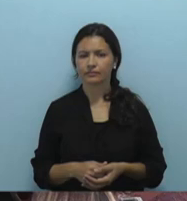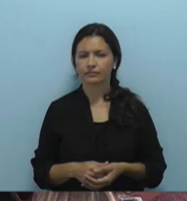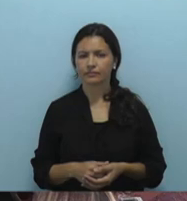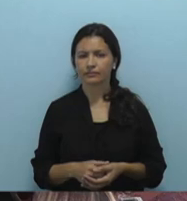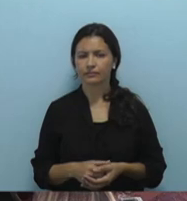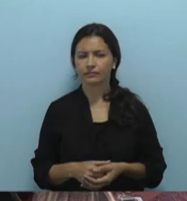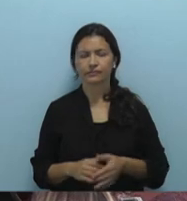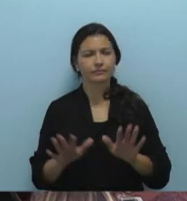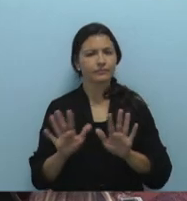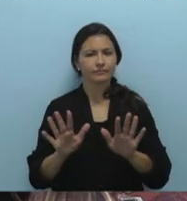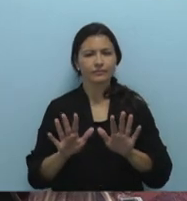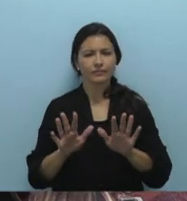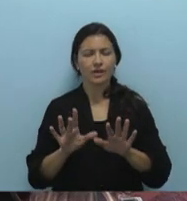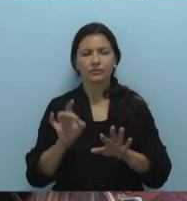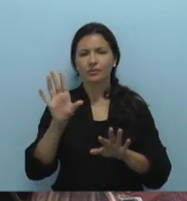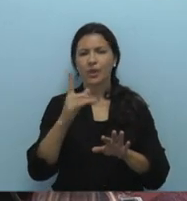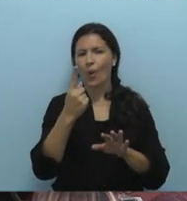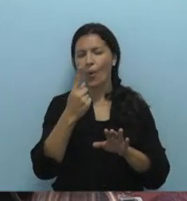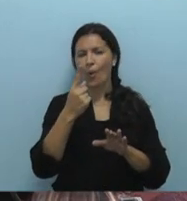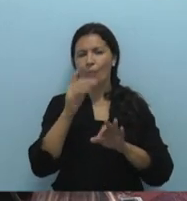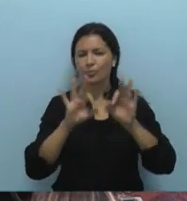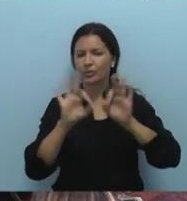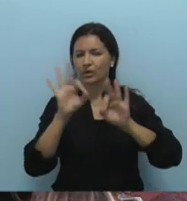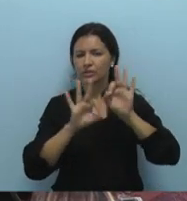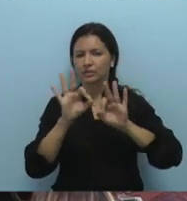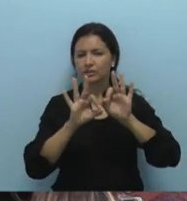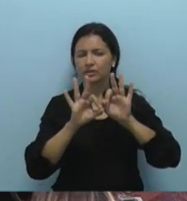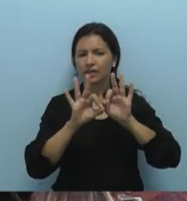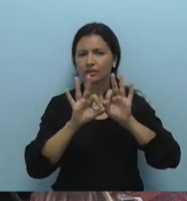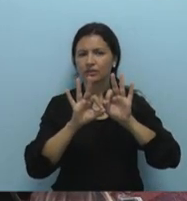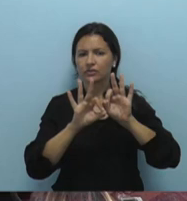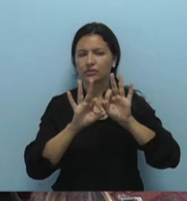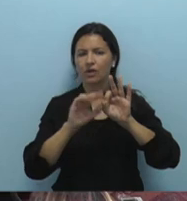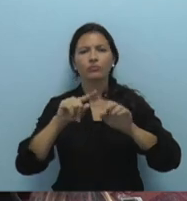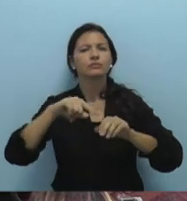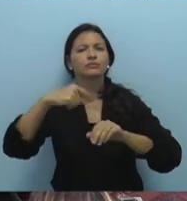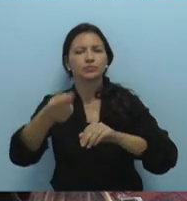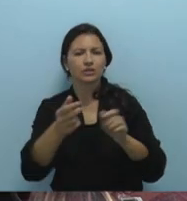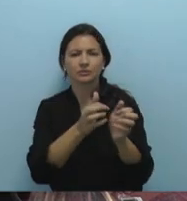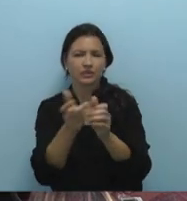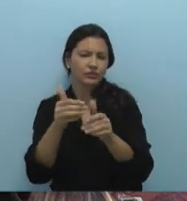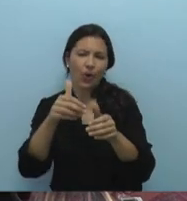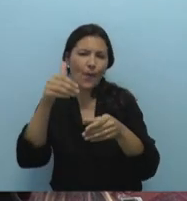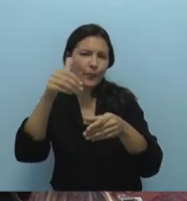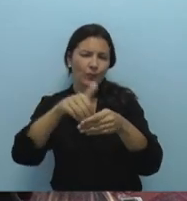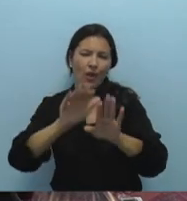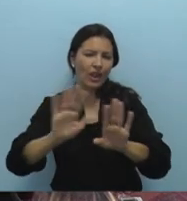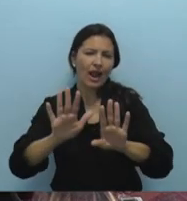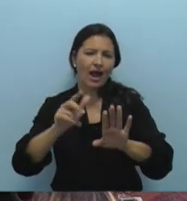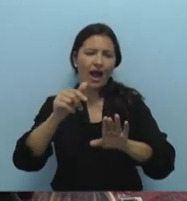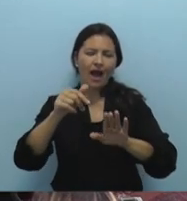Bien, teníamos nomás una sola preferencia para el día de hoy, cuya renovación de preferencia ya habíamos